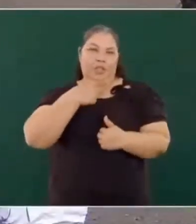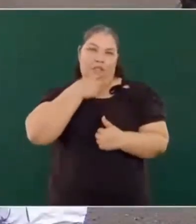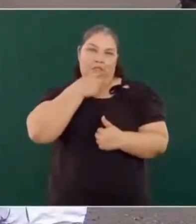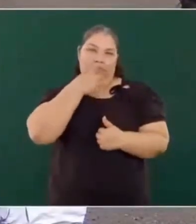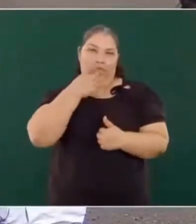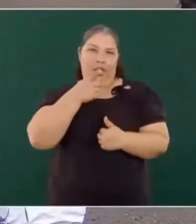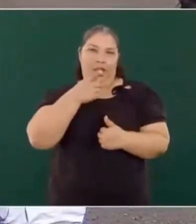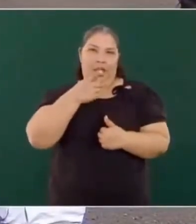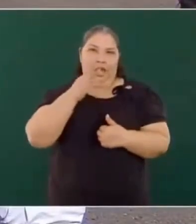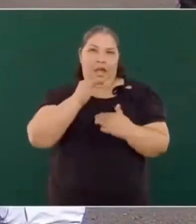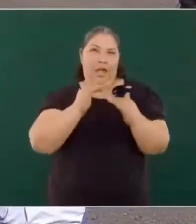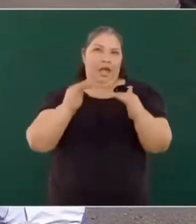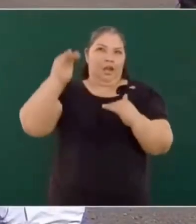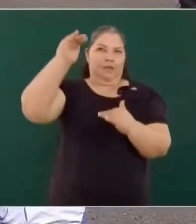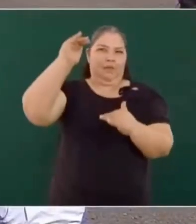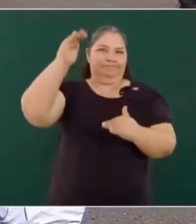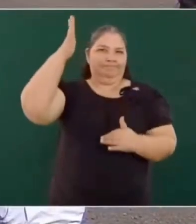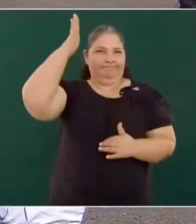los machuchones